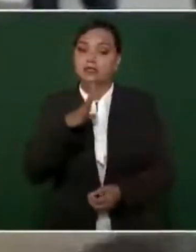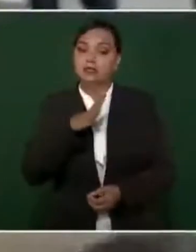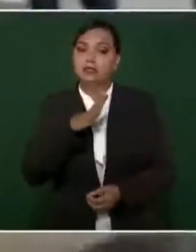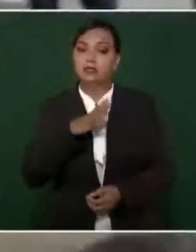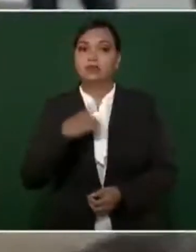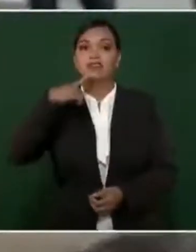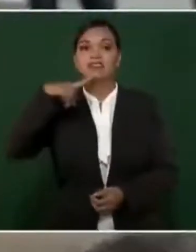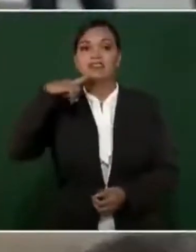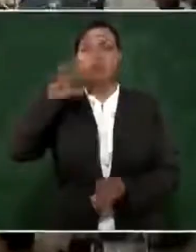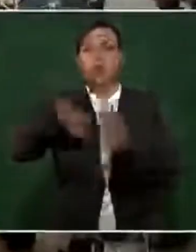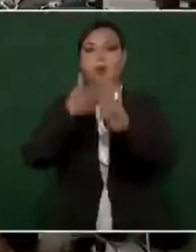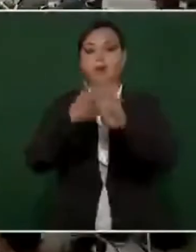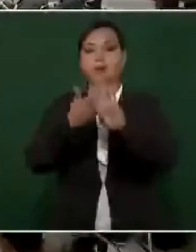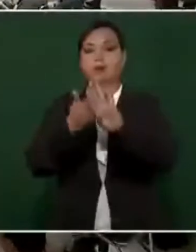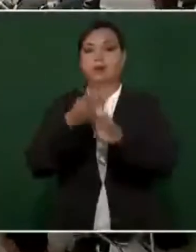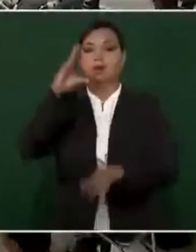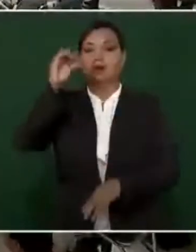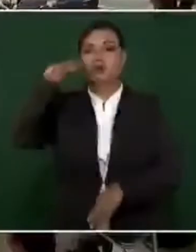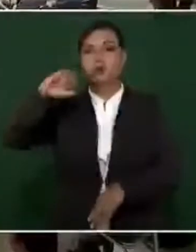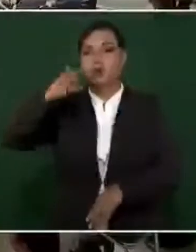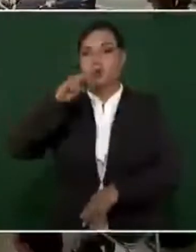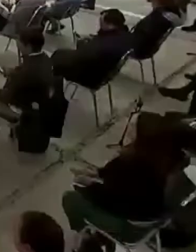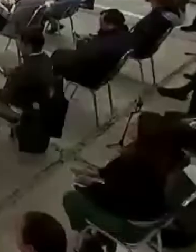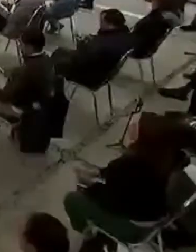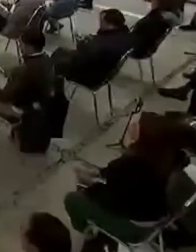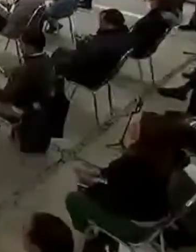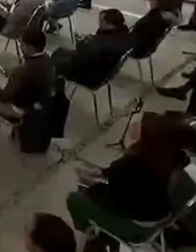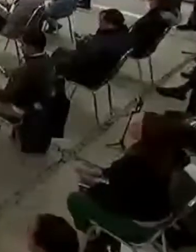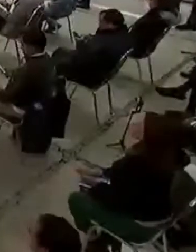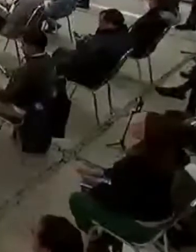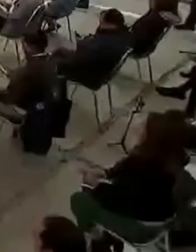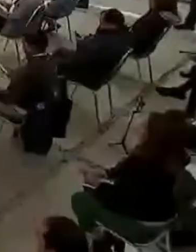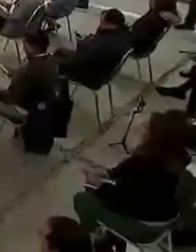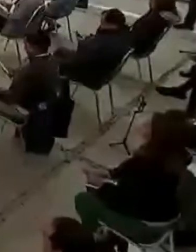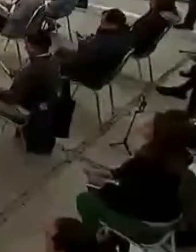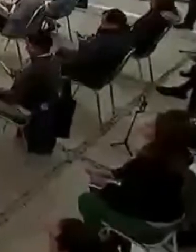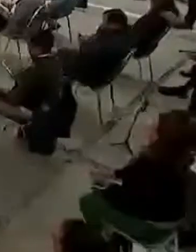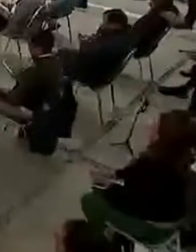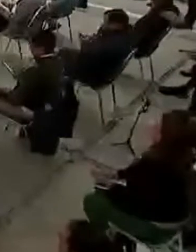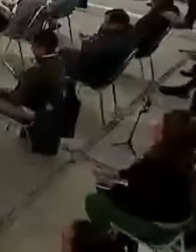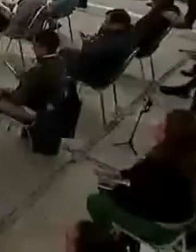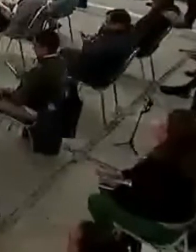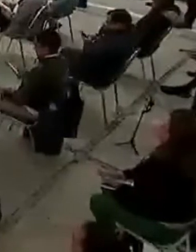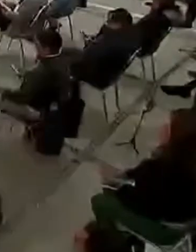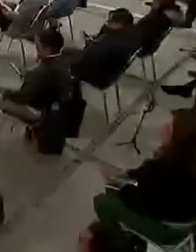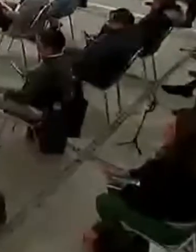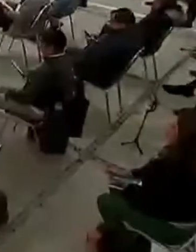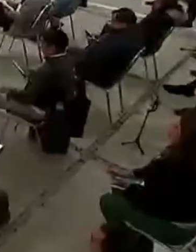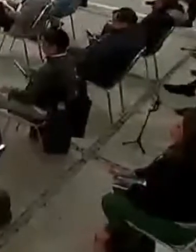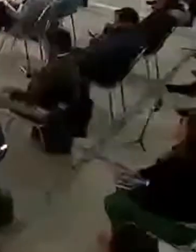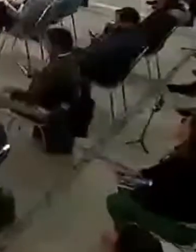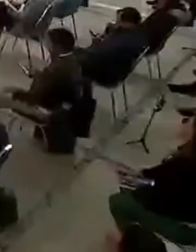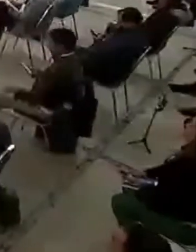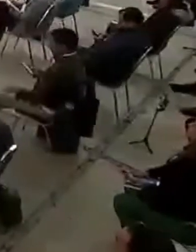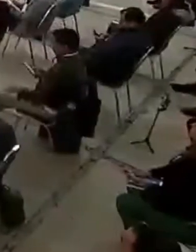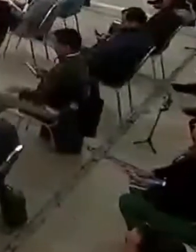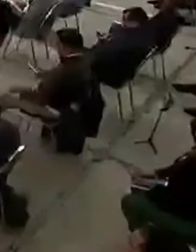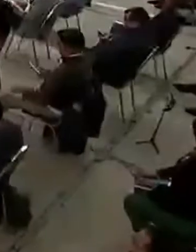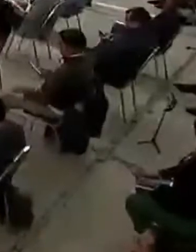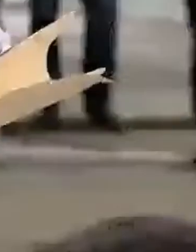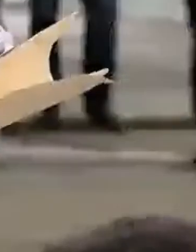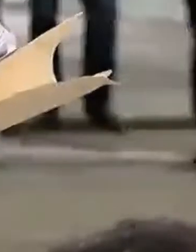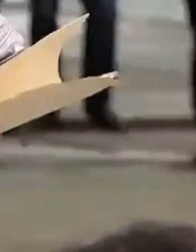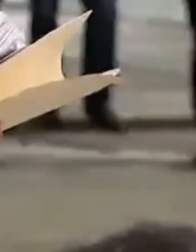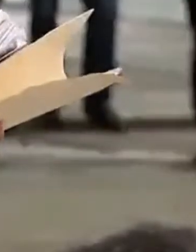Agua. Han sido denunciados de otorgar concesiones, pasando por los ejidatarios, concesiones que ellos tenían desde hace